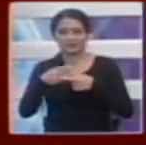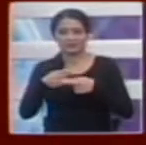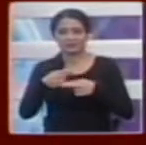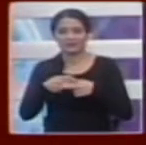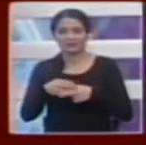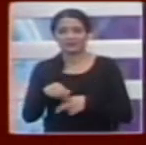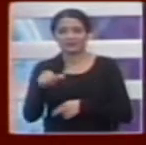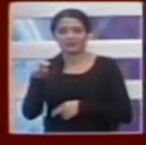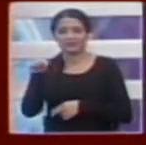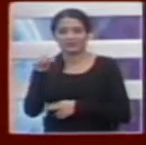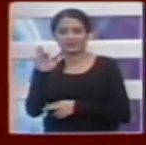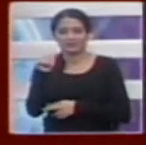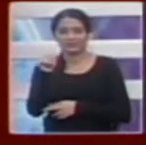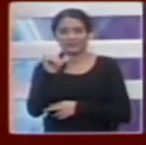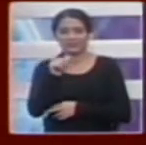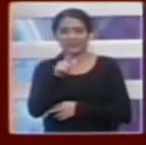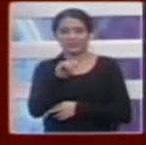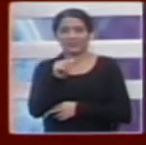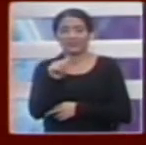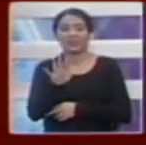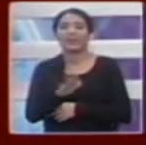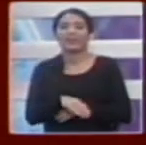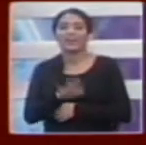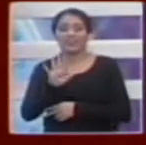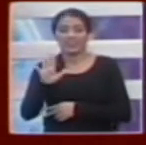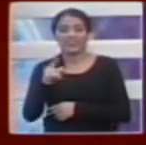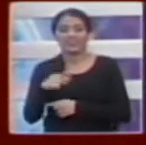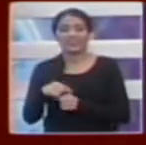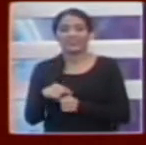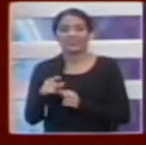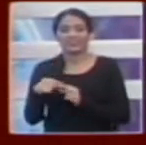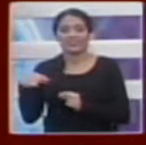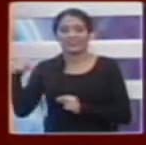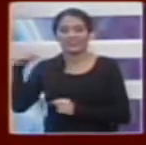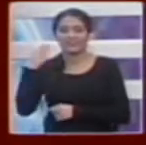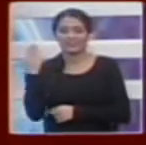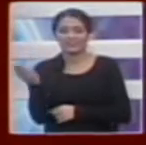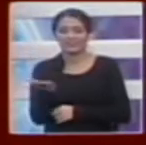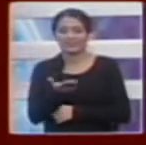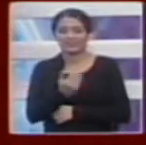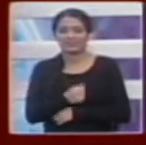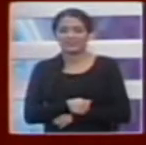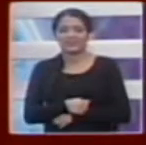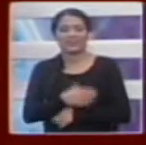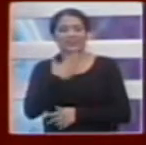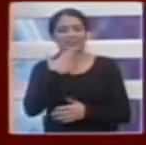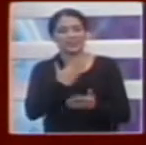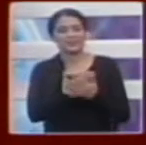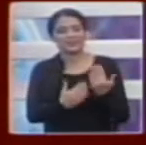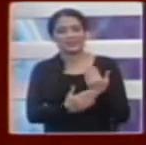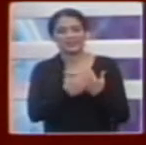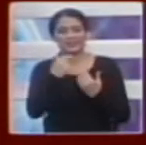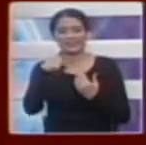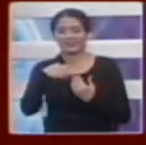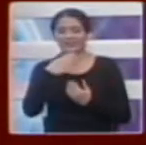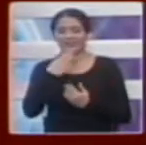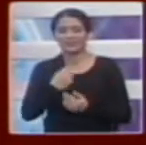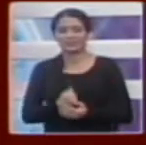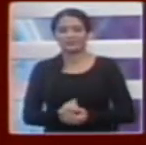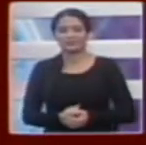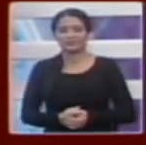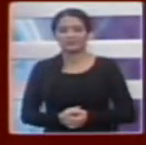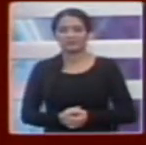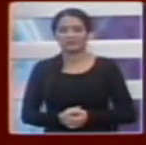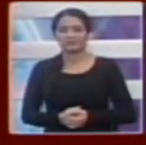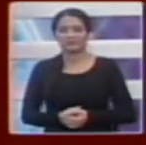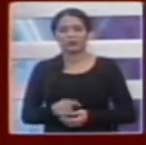para conversarnos un poquito más de esta iniciativa. ¿Cómo le va? Hola, muchas gracias. Muy bien, gracias por la invitación. Natalia, usted